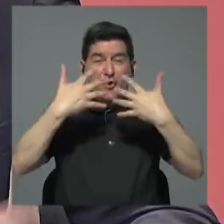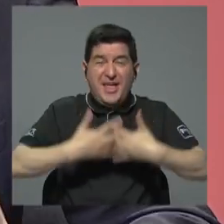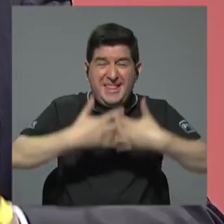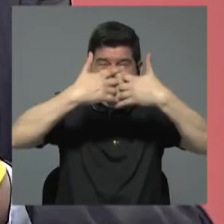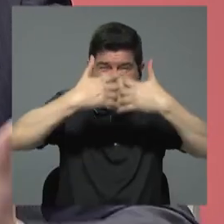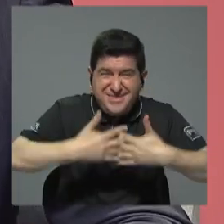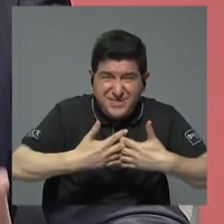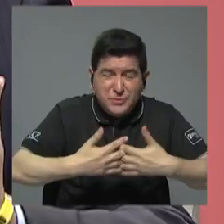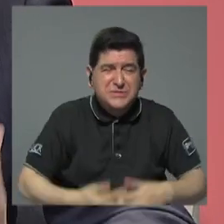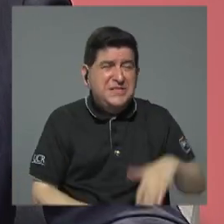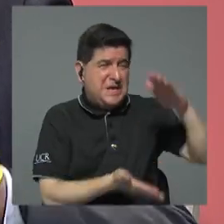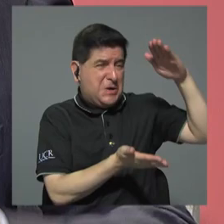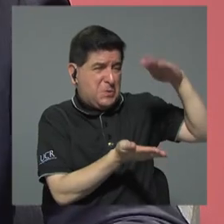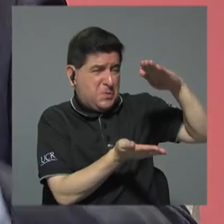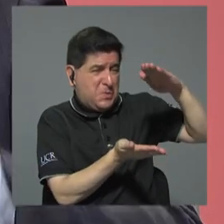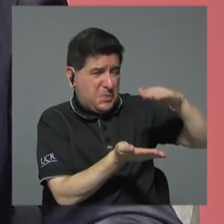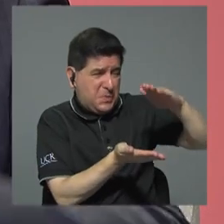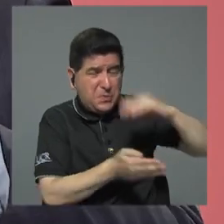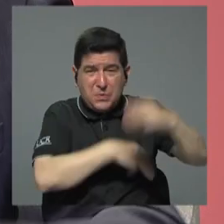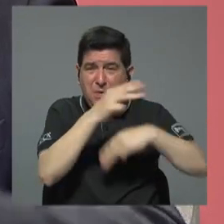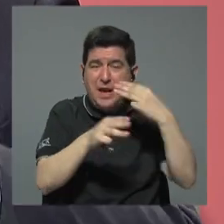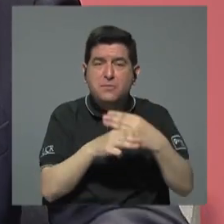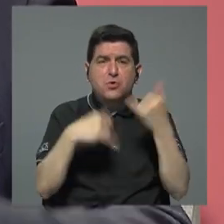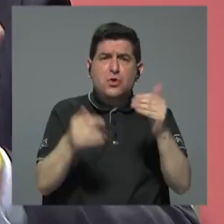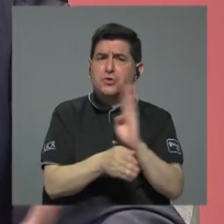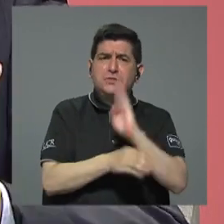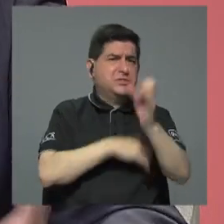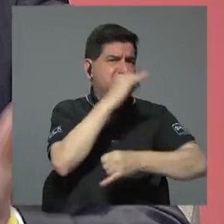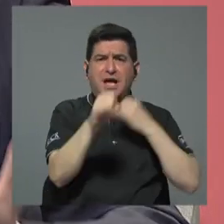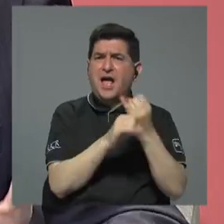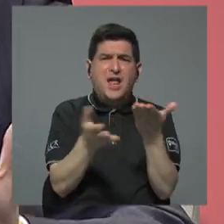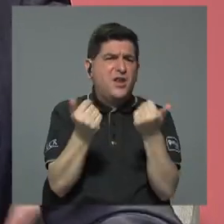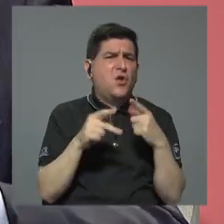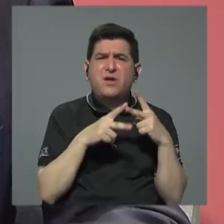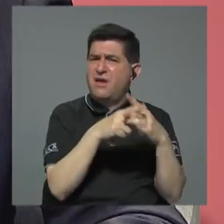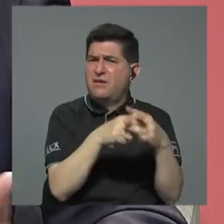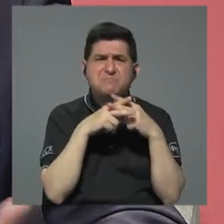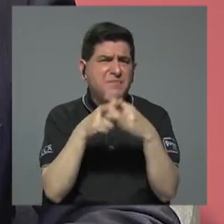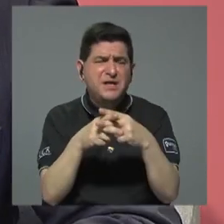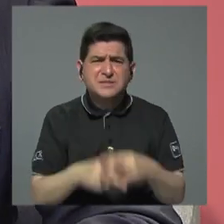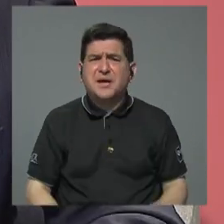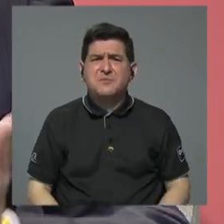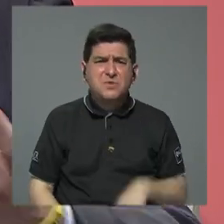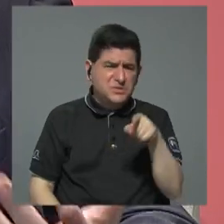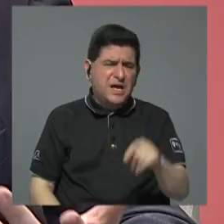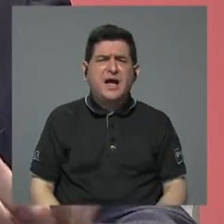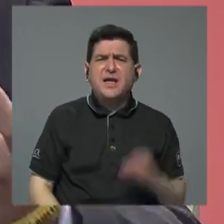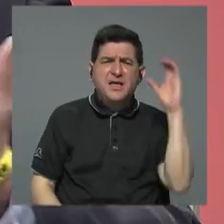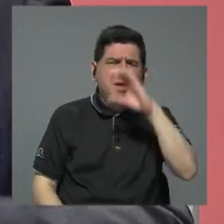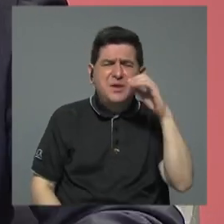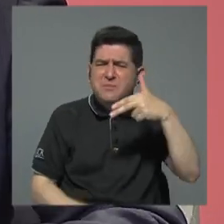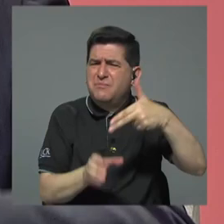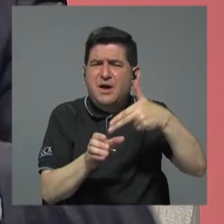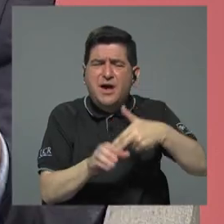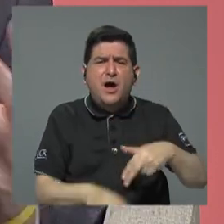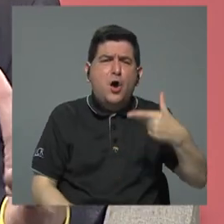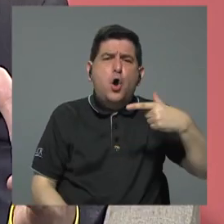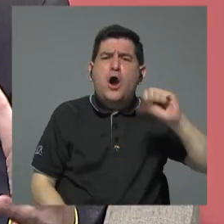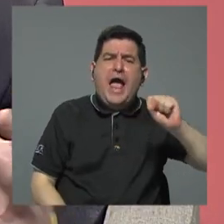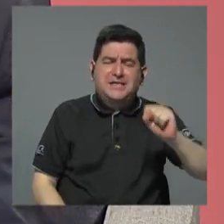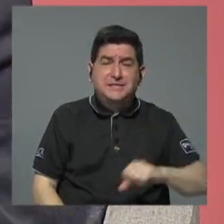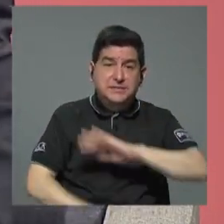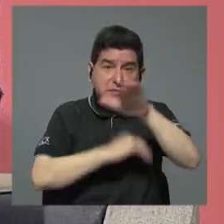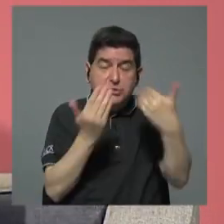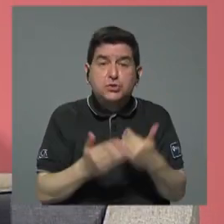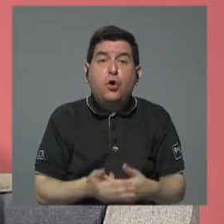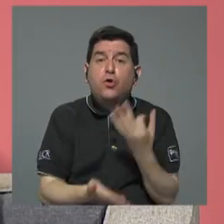que está en decadencia a nivel mundial. Ya los bancos internacionales ni siquiera quieren prestar para industrias de extracción de petróleo y de gas, y más bien todo